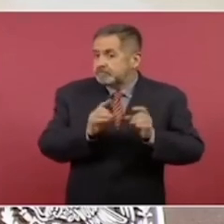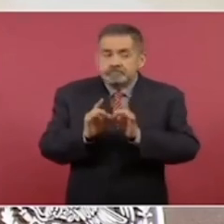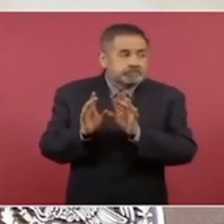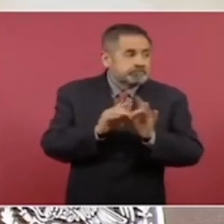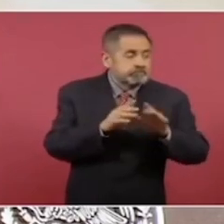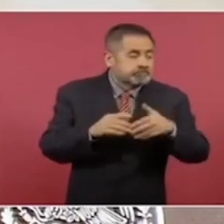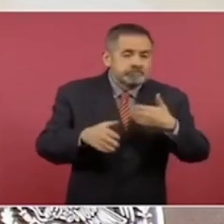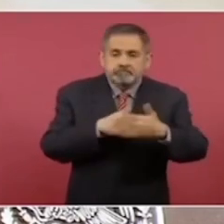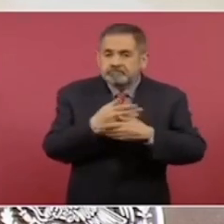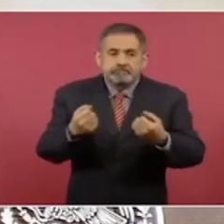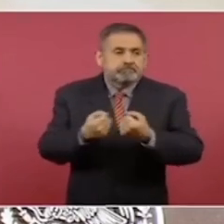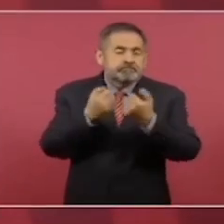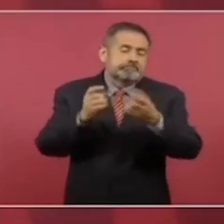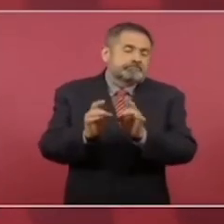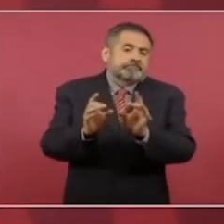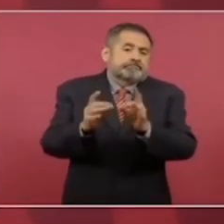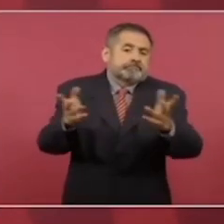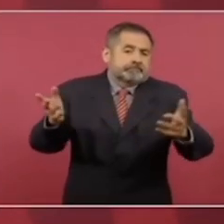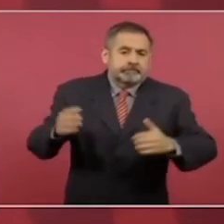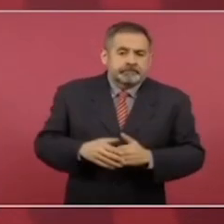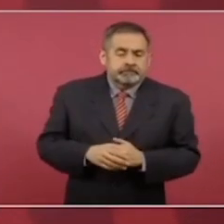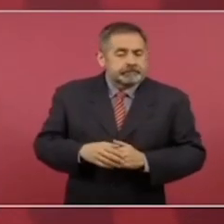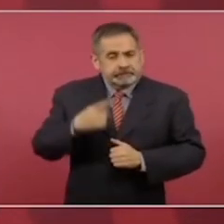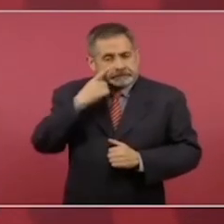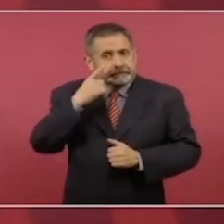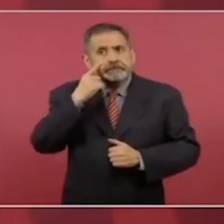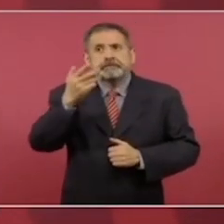porque antes era